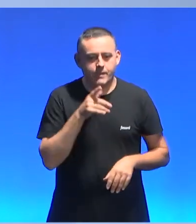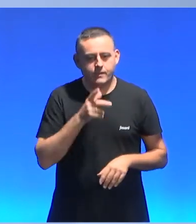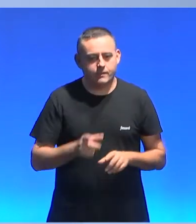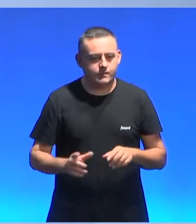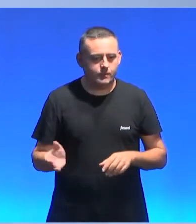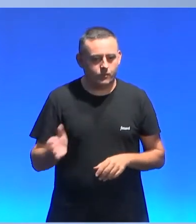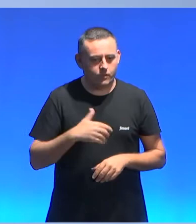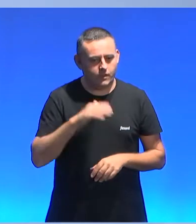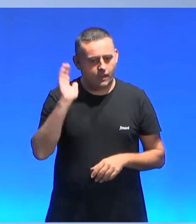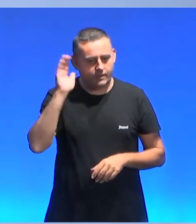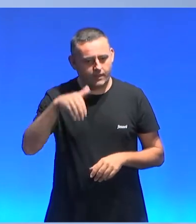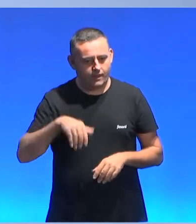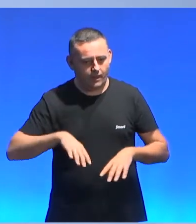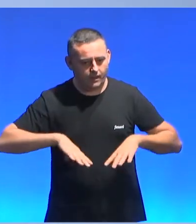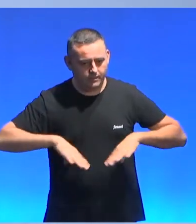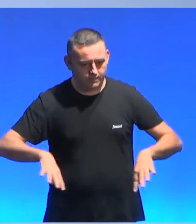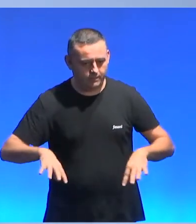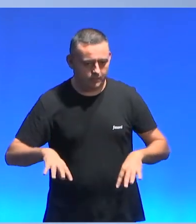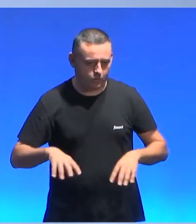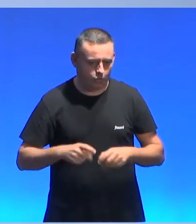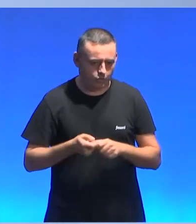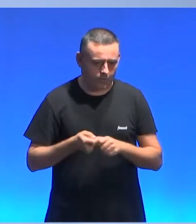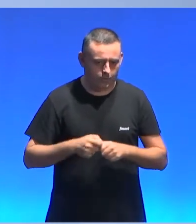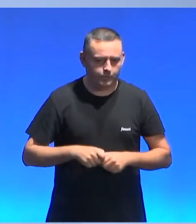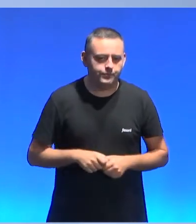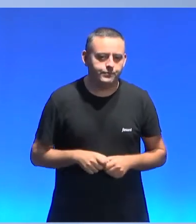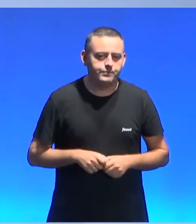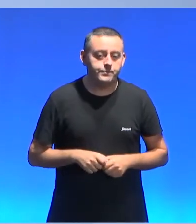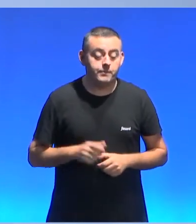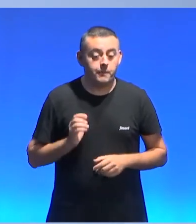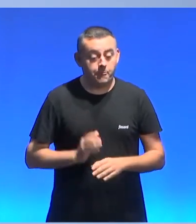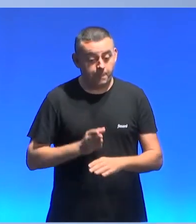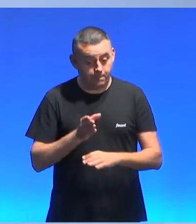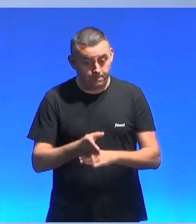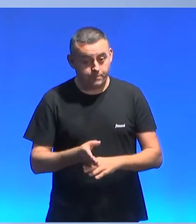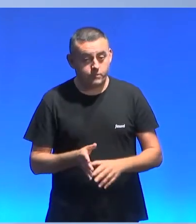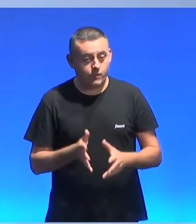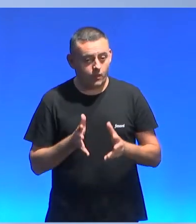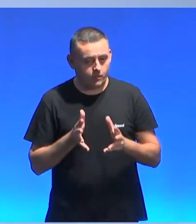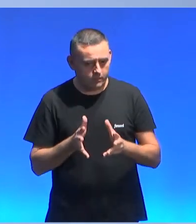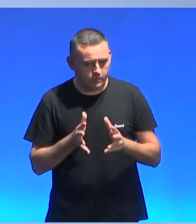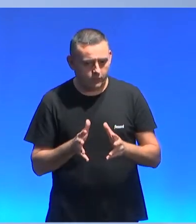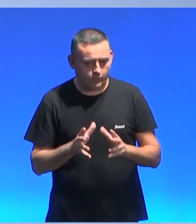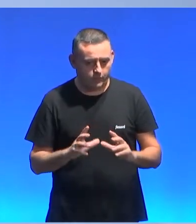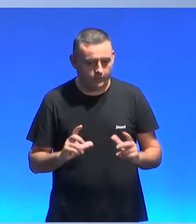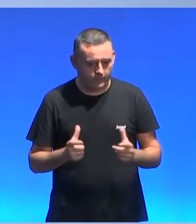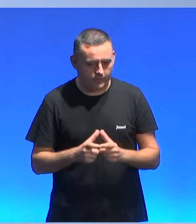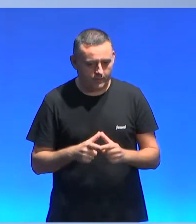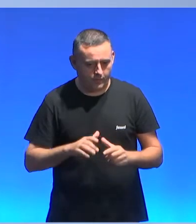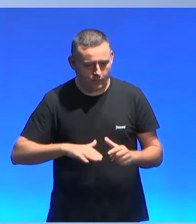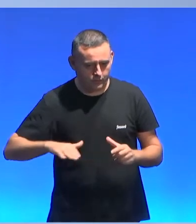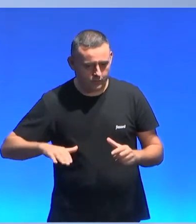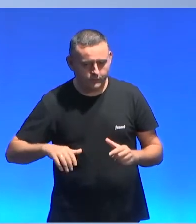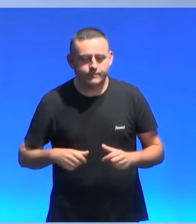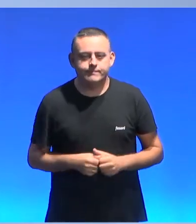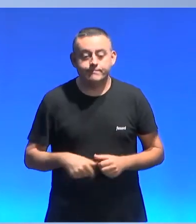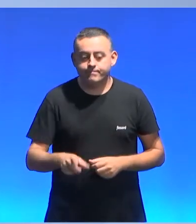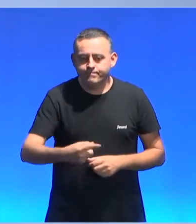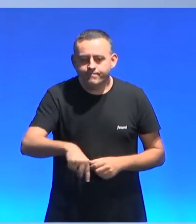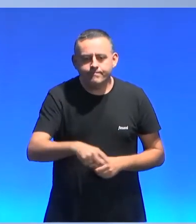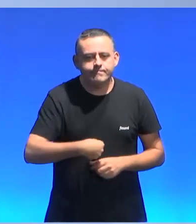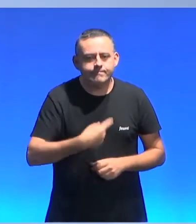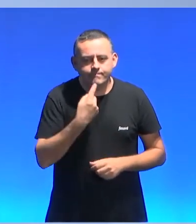en Rosario, me encuentro con el Consejo de Niños y el tema era que los niños querían salir de casa